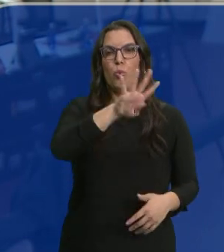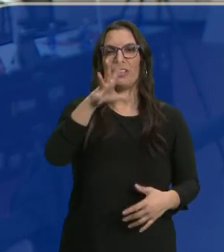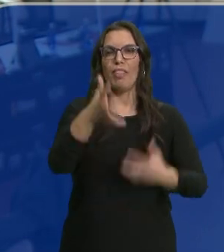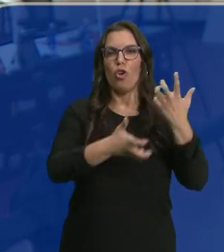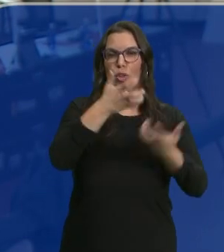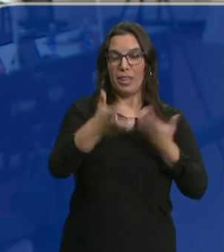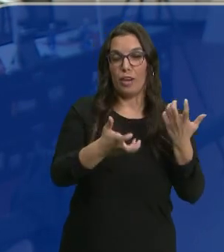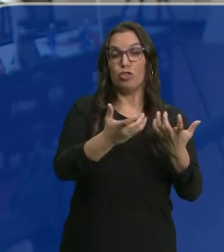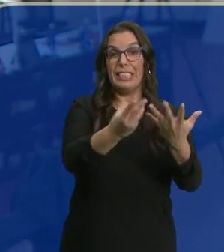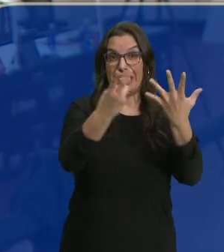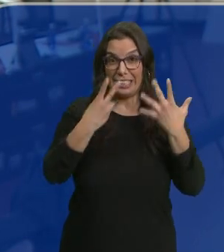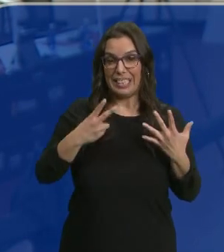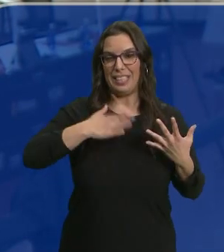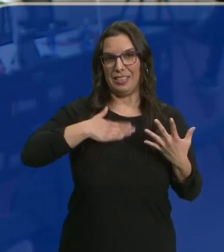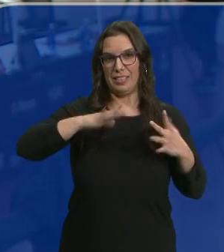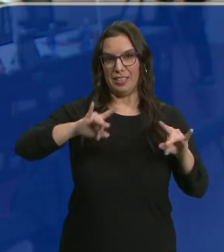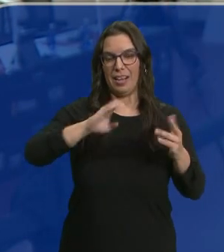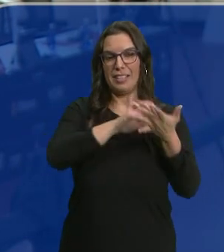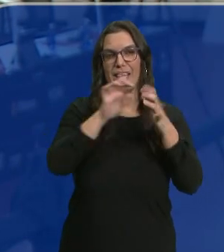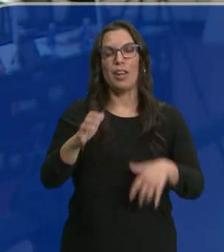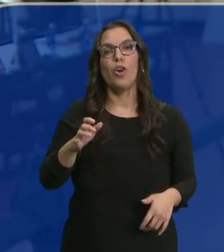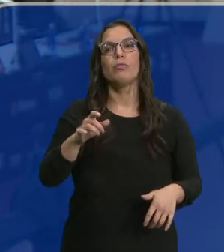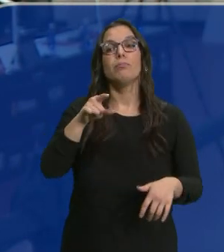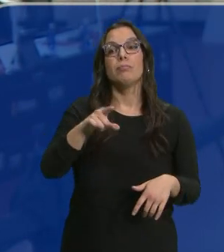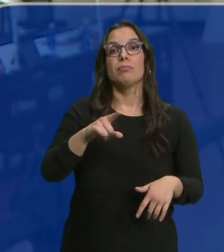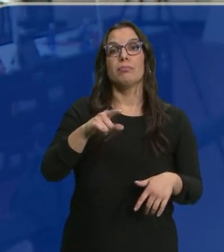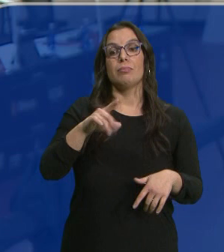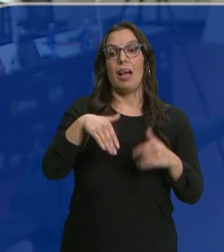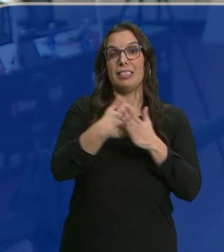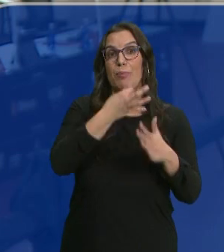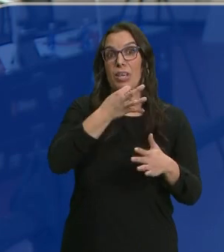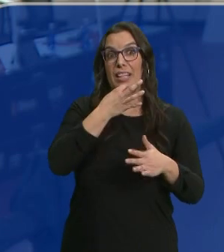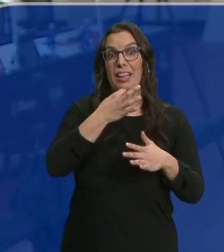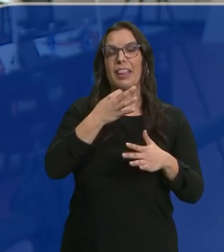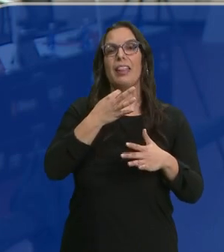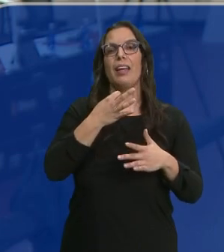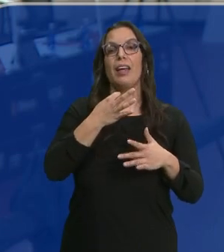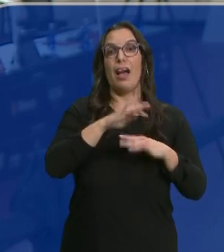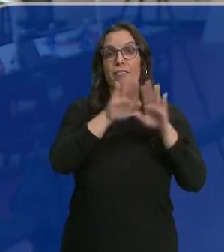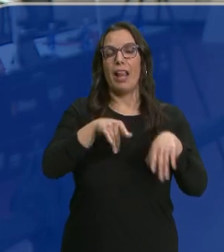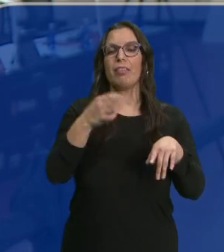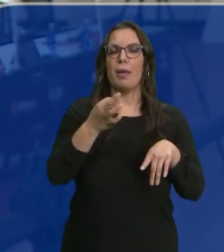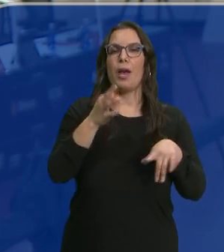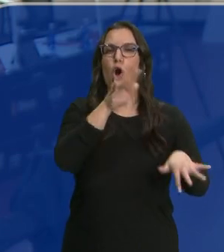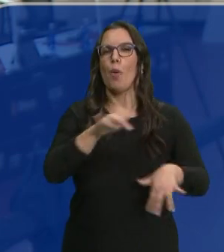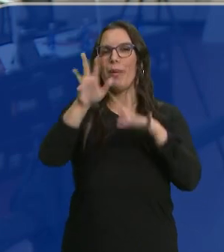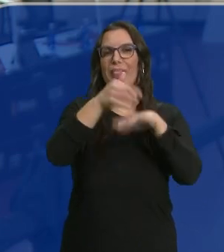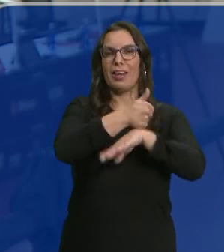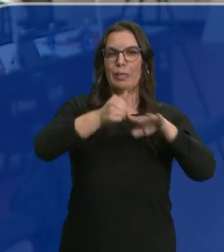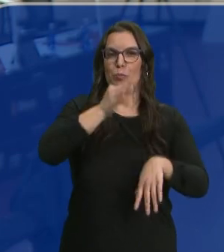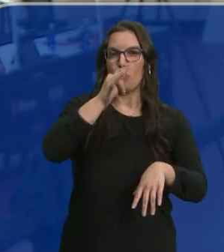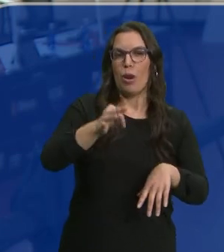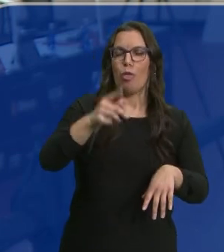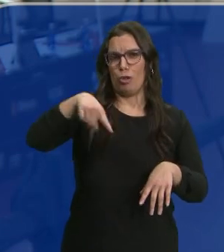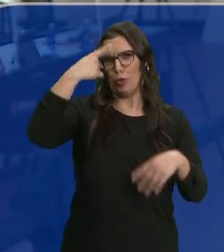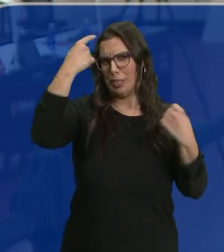45 cocineros, 7 de ellos de aquí de Castilla y León, tienen hasta última hora de la tarde para convencer al jurado,